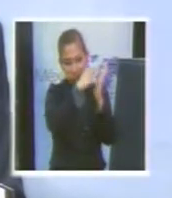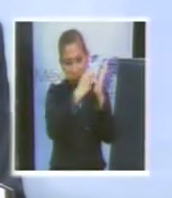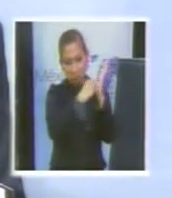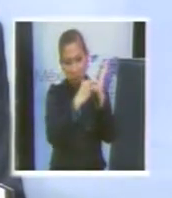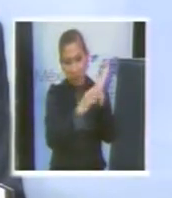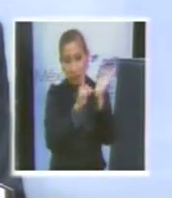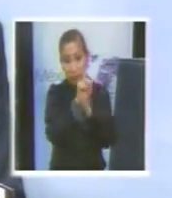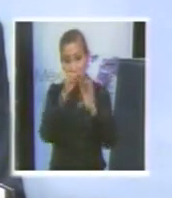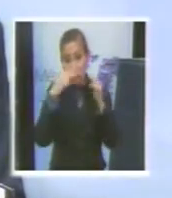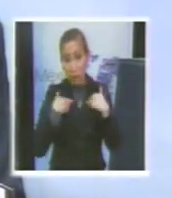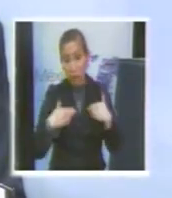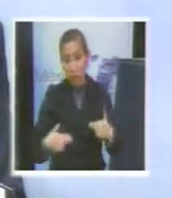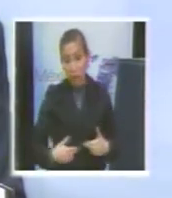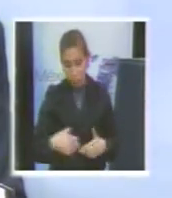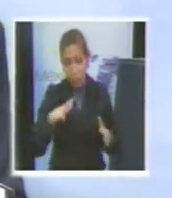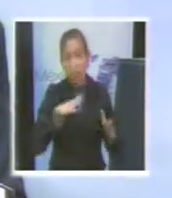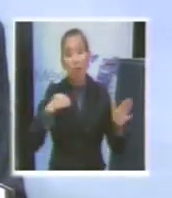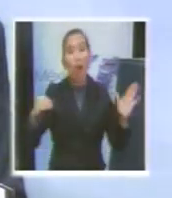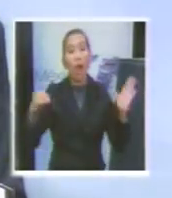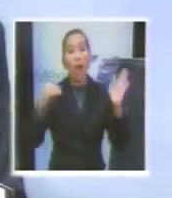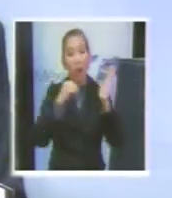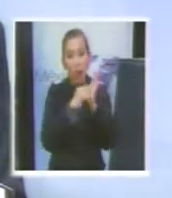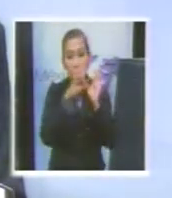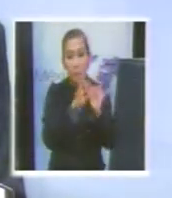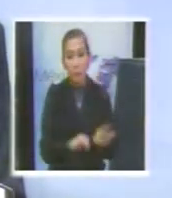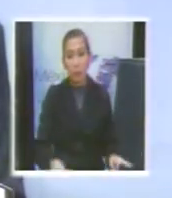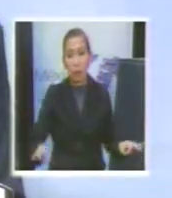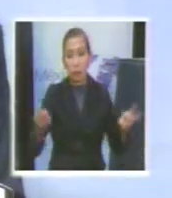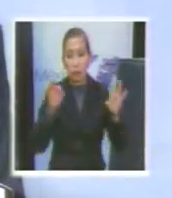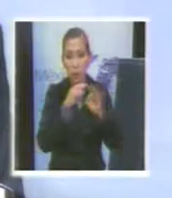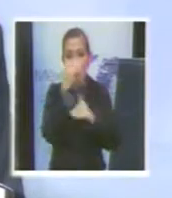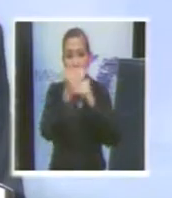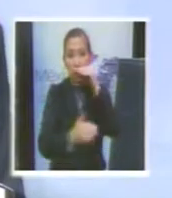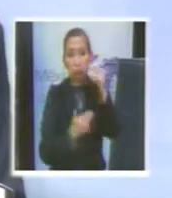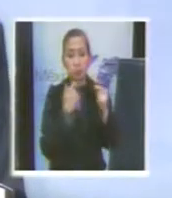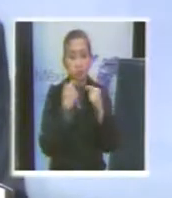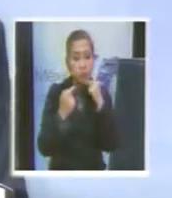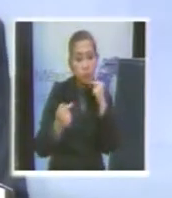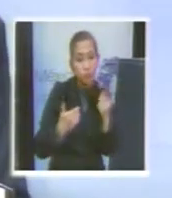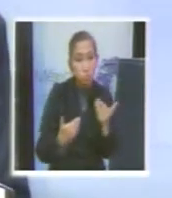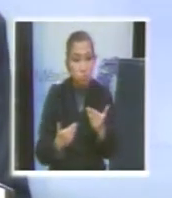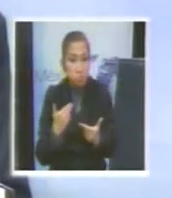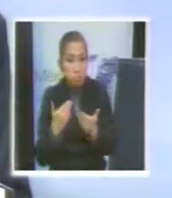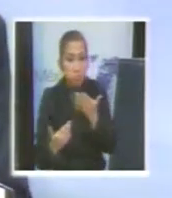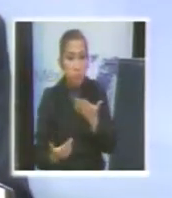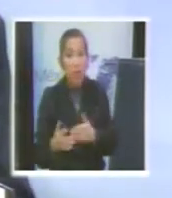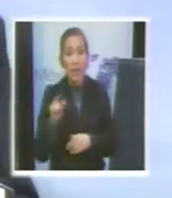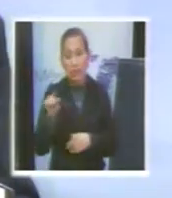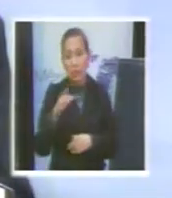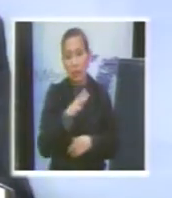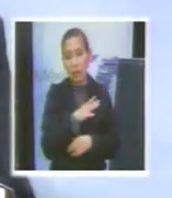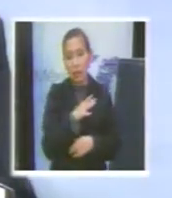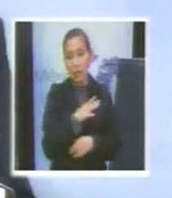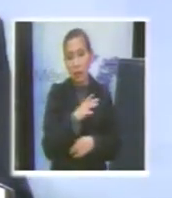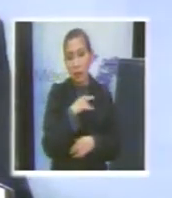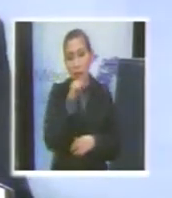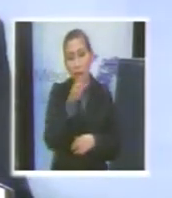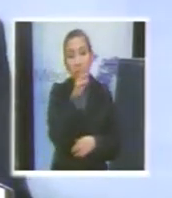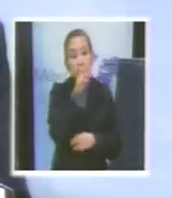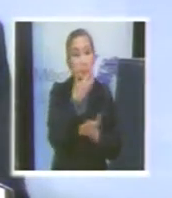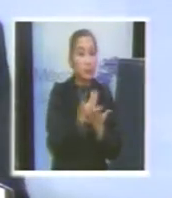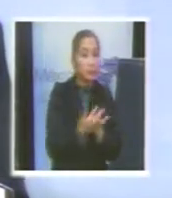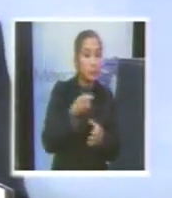derechos humanos estaban presentes y fueron un elemento importante en el proceso de negociación. Y hubo que esperar a los